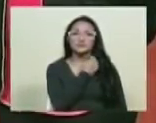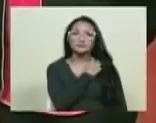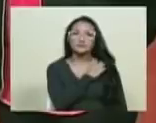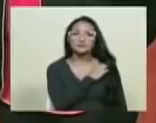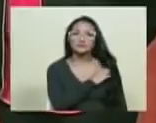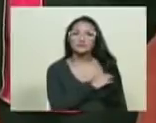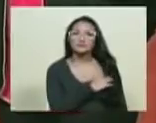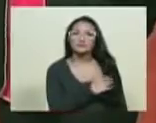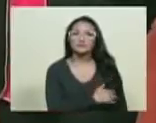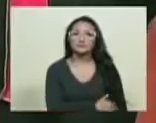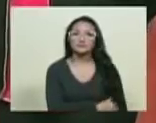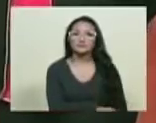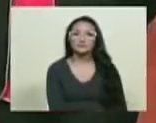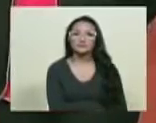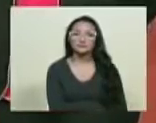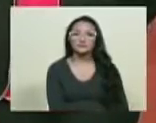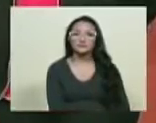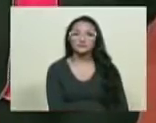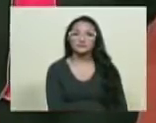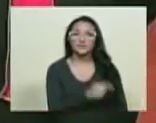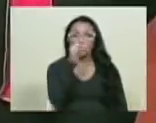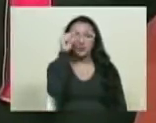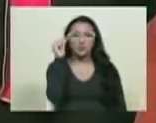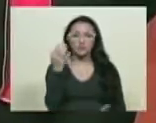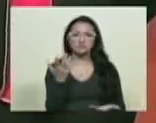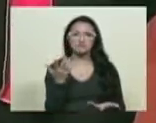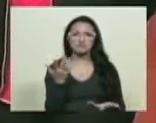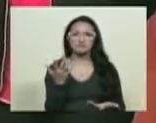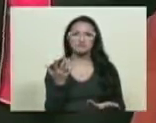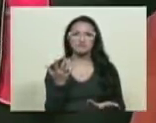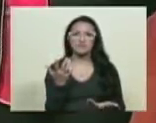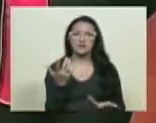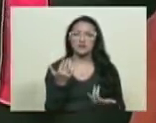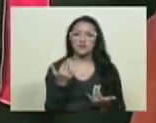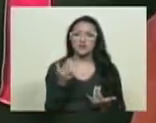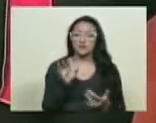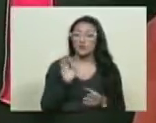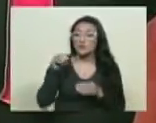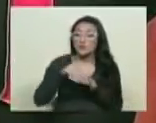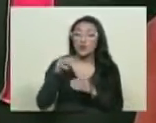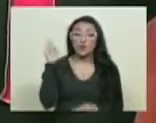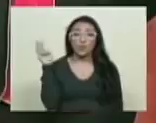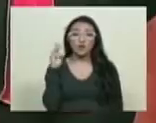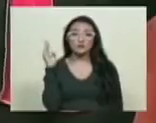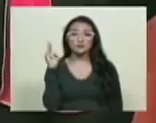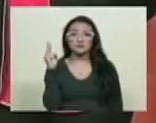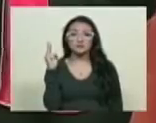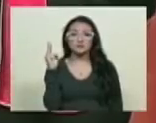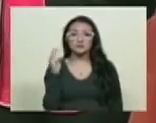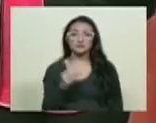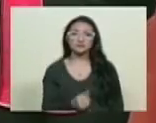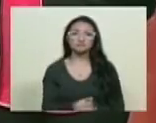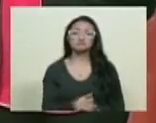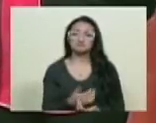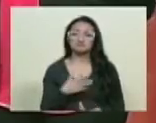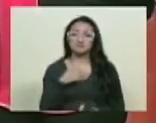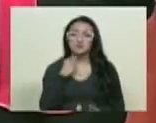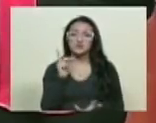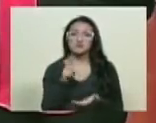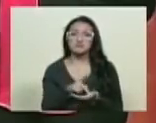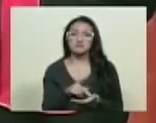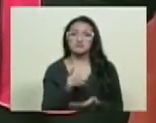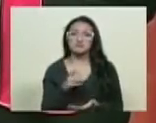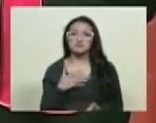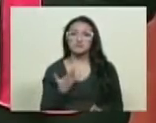todavía está en la competencia julio bornia porque bueno ustedes saben es pieza de washington me gustaría ir a